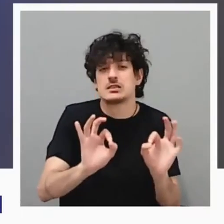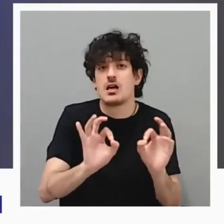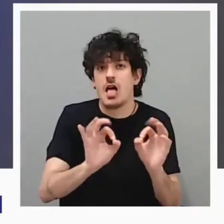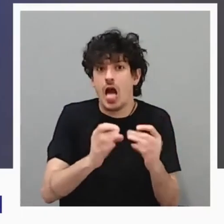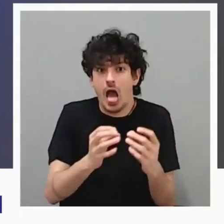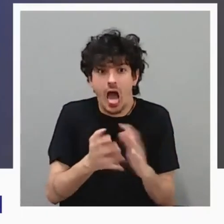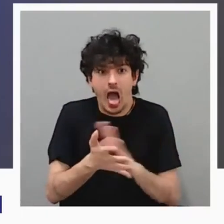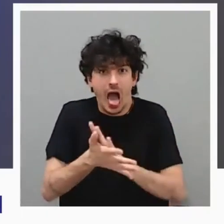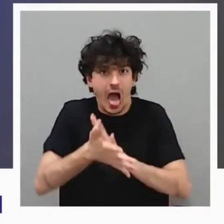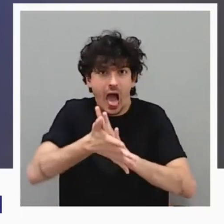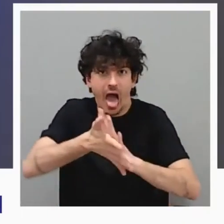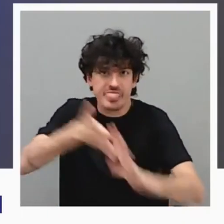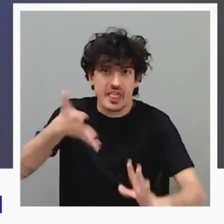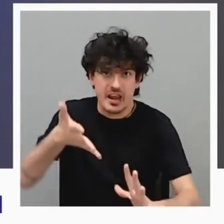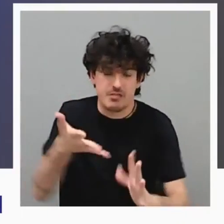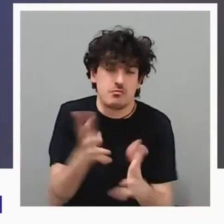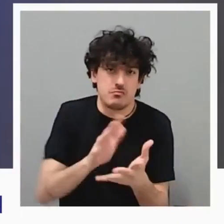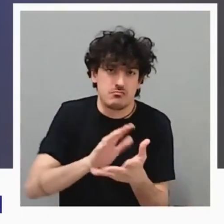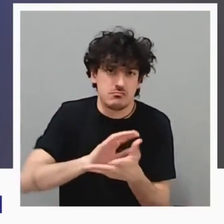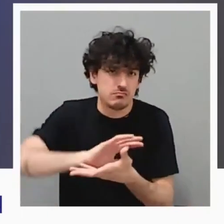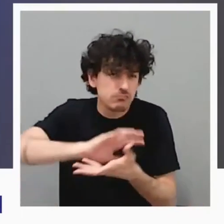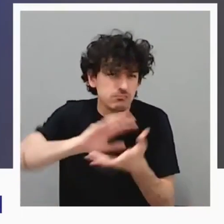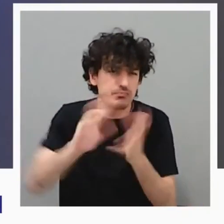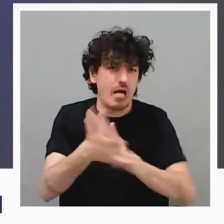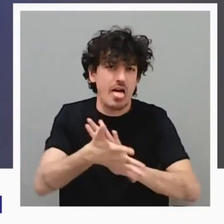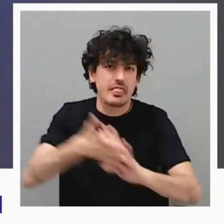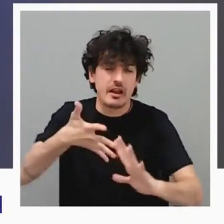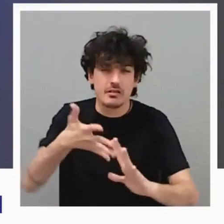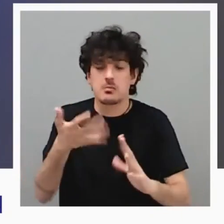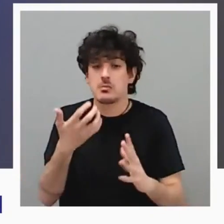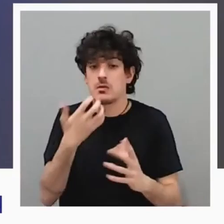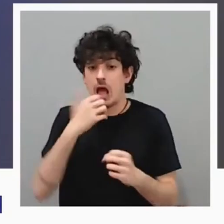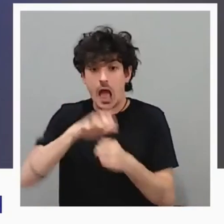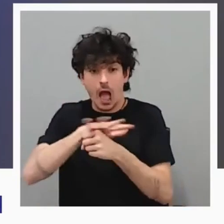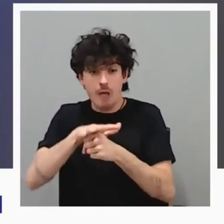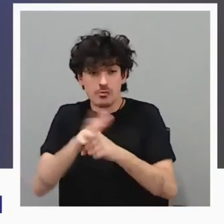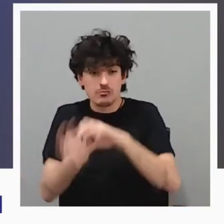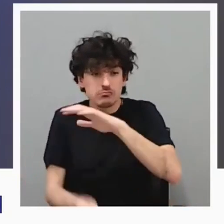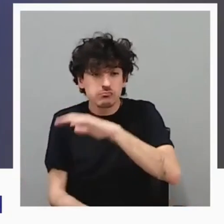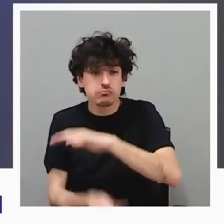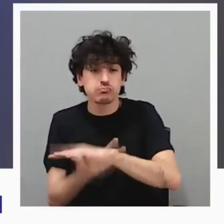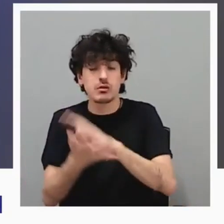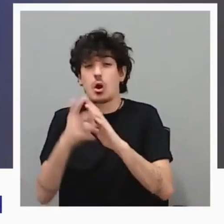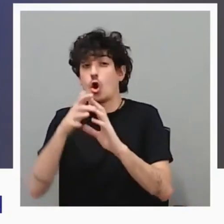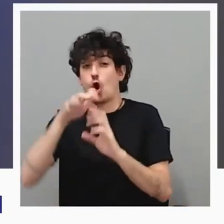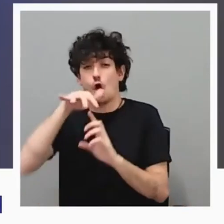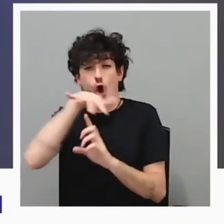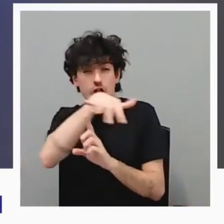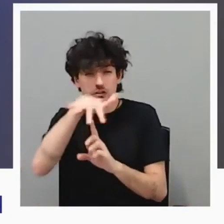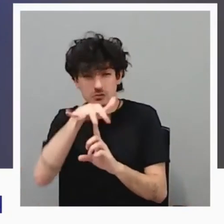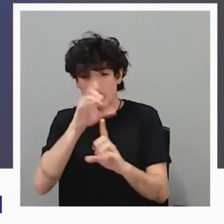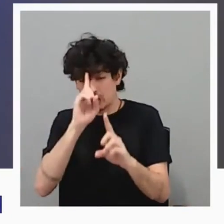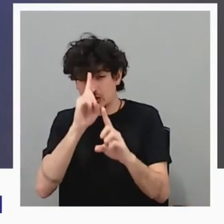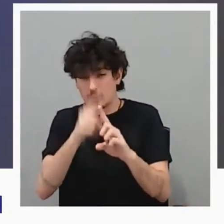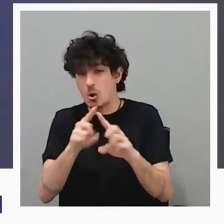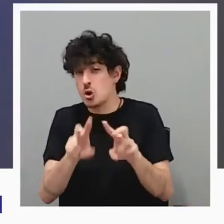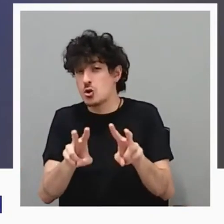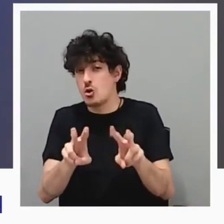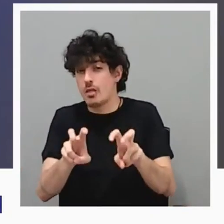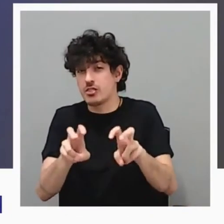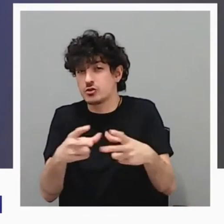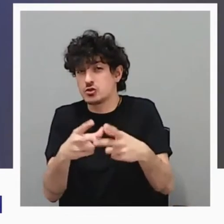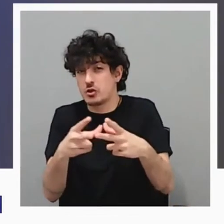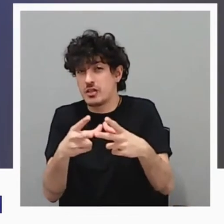de crear los contextos para el florecimiento de la innovación social, entendida de una manera muy